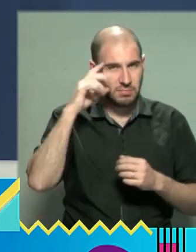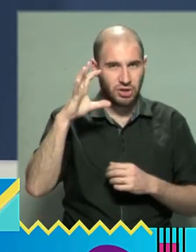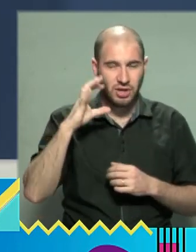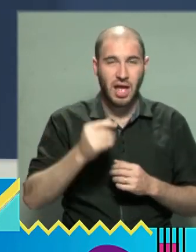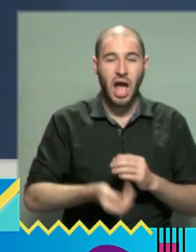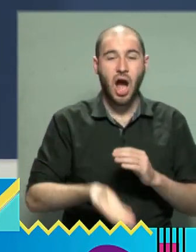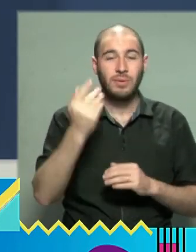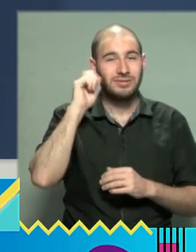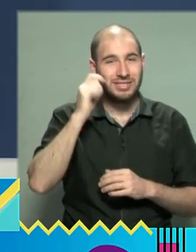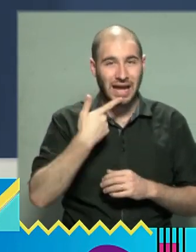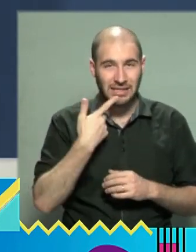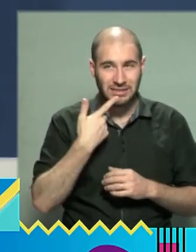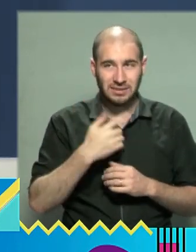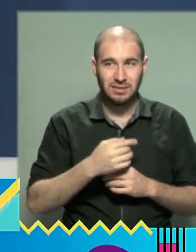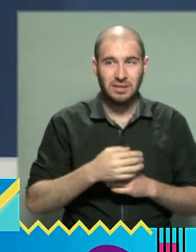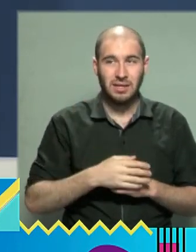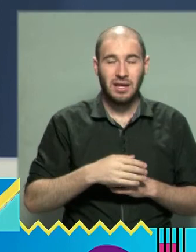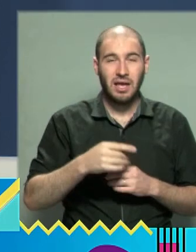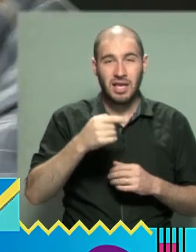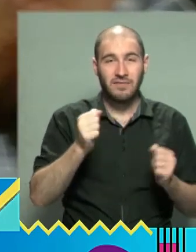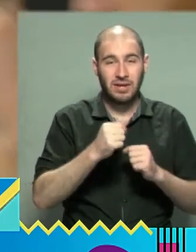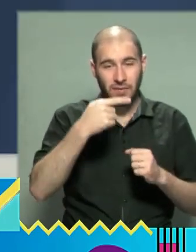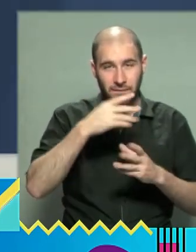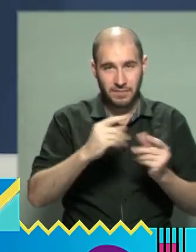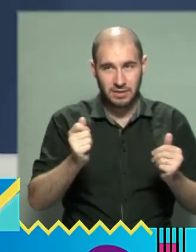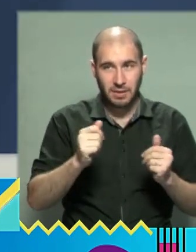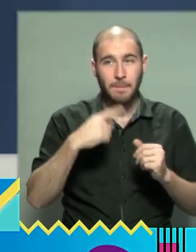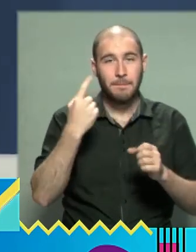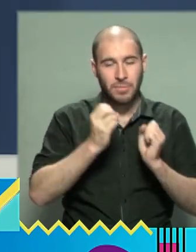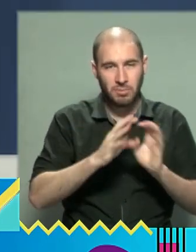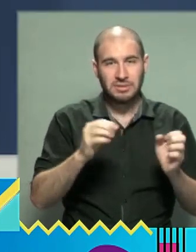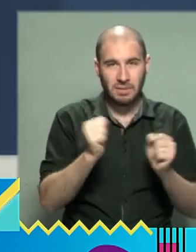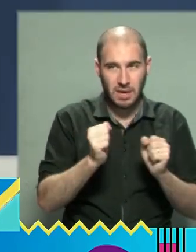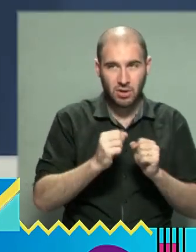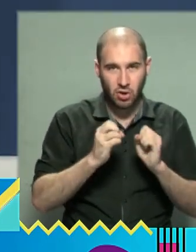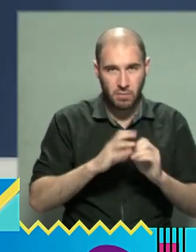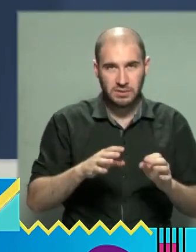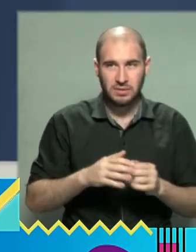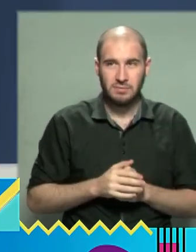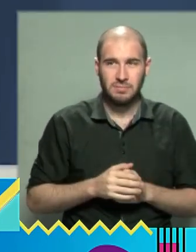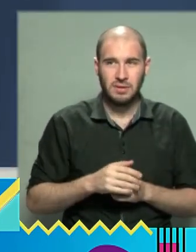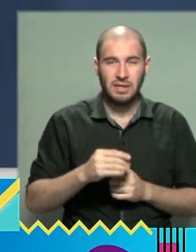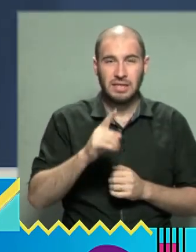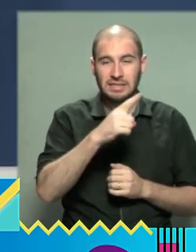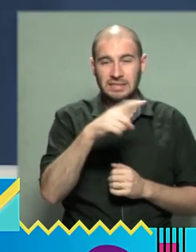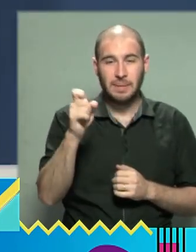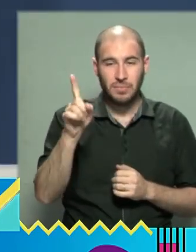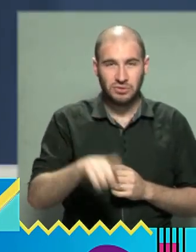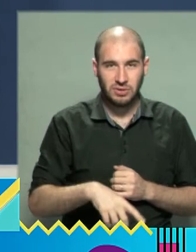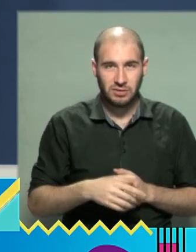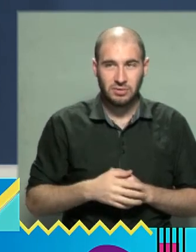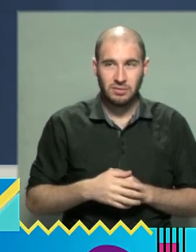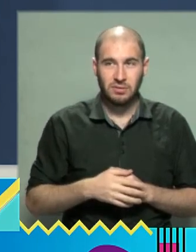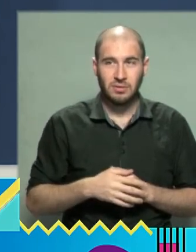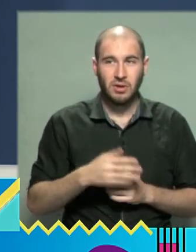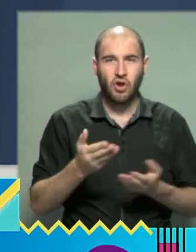El aumento del gas al final del invierno, o sea, al principio del invierno, perdón, cuando comience el invierno, va a ser del 100% a